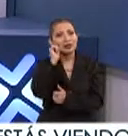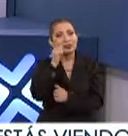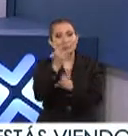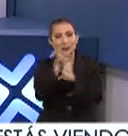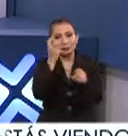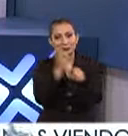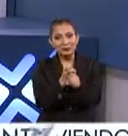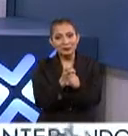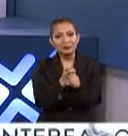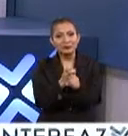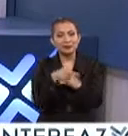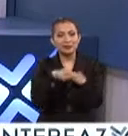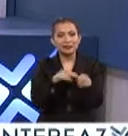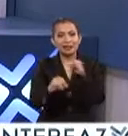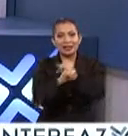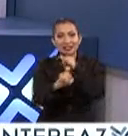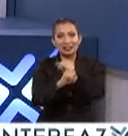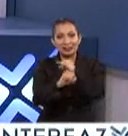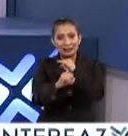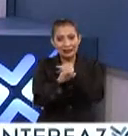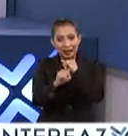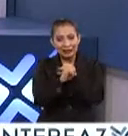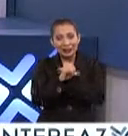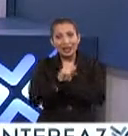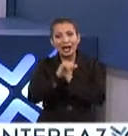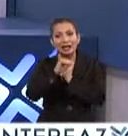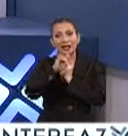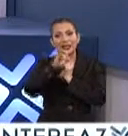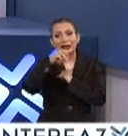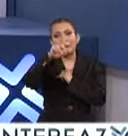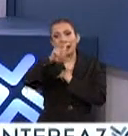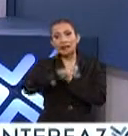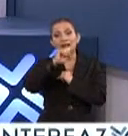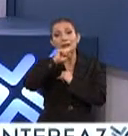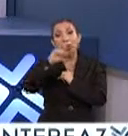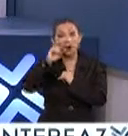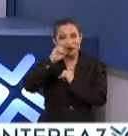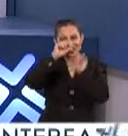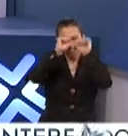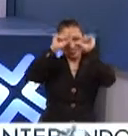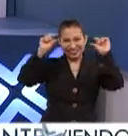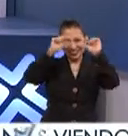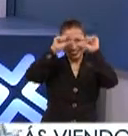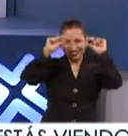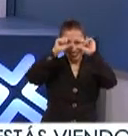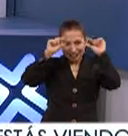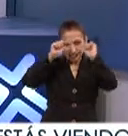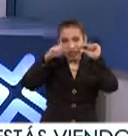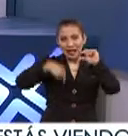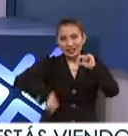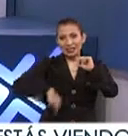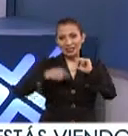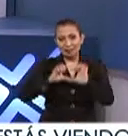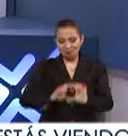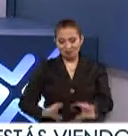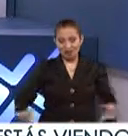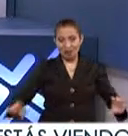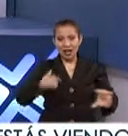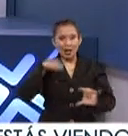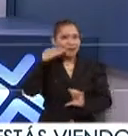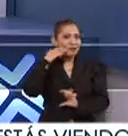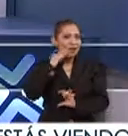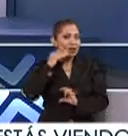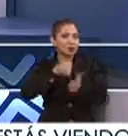los invitamos a que nos sigan en redes sociales, AIEDMX, así como lo ven en su pantalla aquí en nuestro escritorio. Búsquenos en